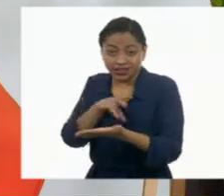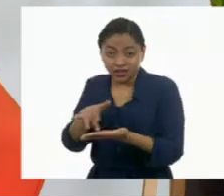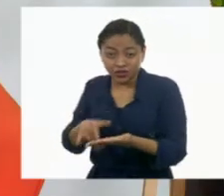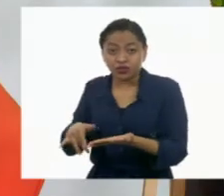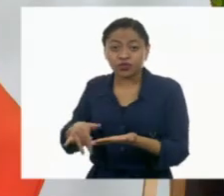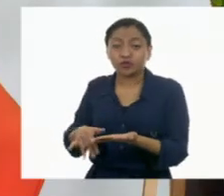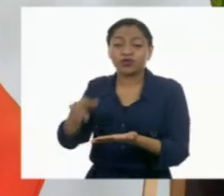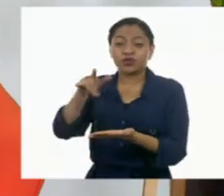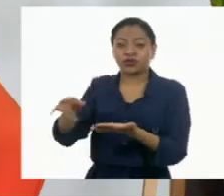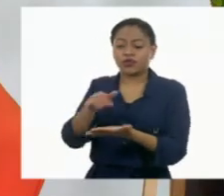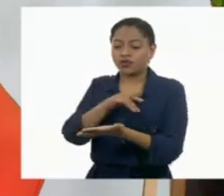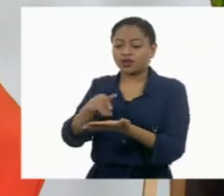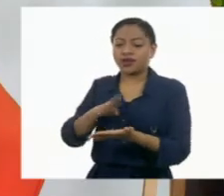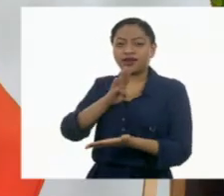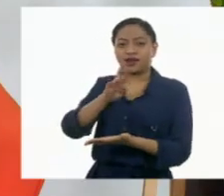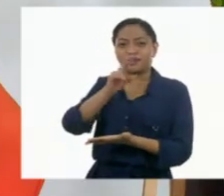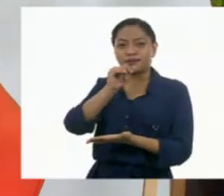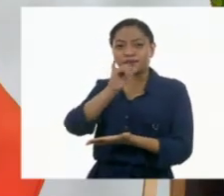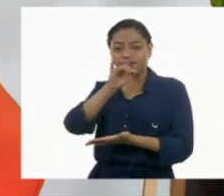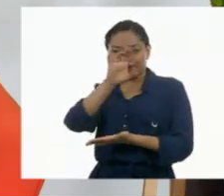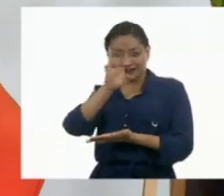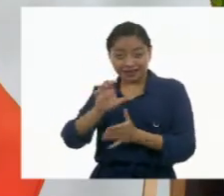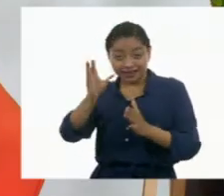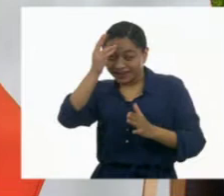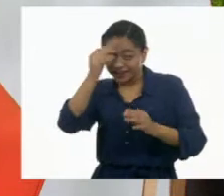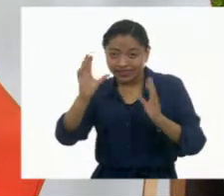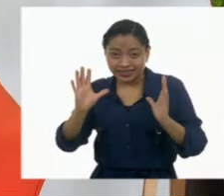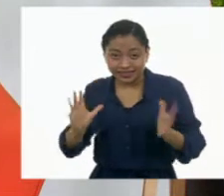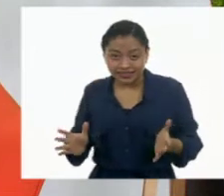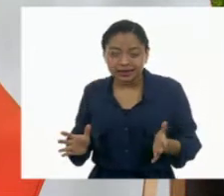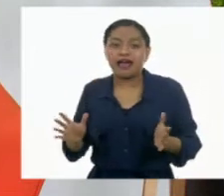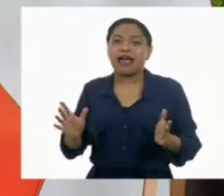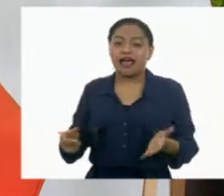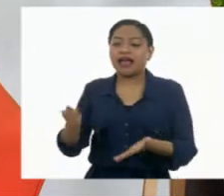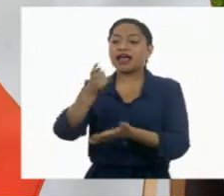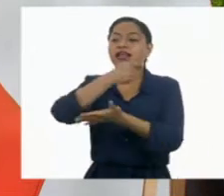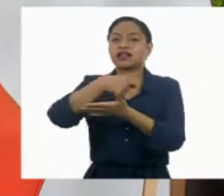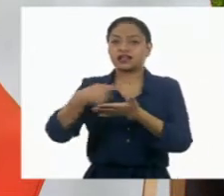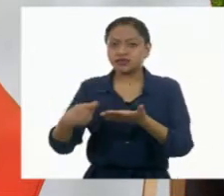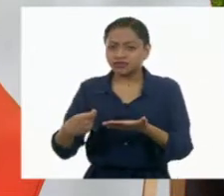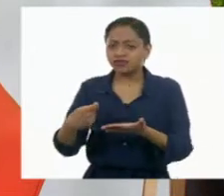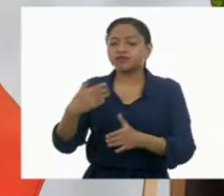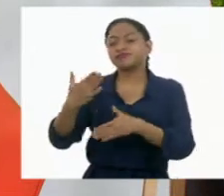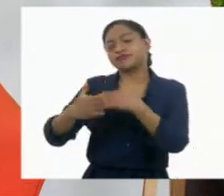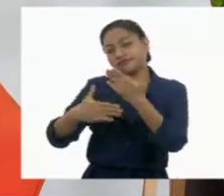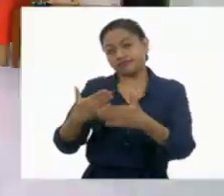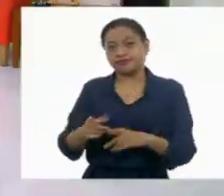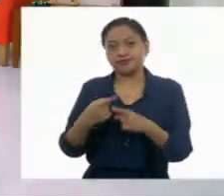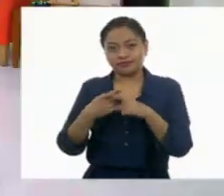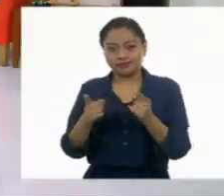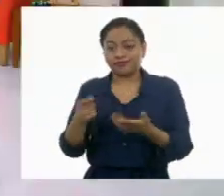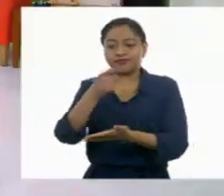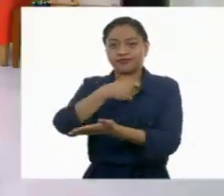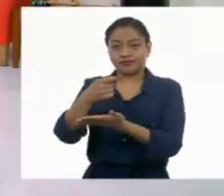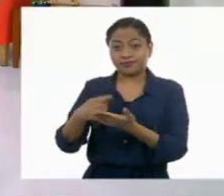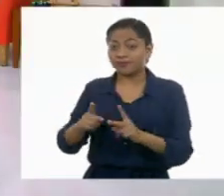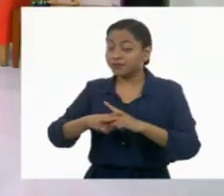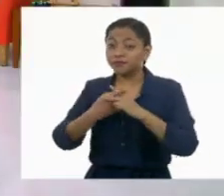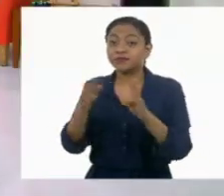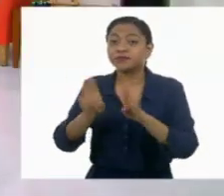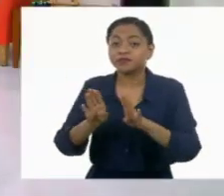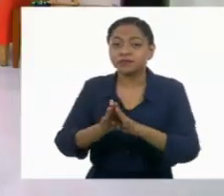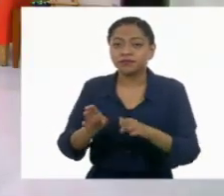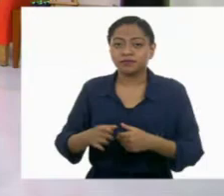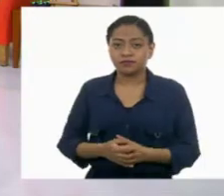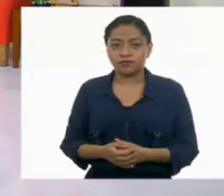formalizar la lectoescritura en el sistema braille. La escritura se formaliza a través de el principio primordial, es